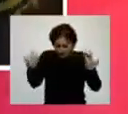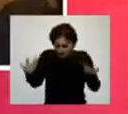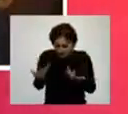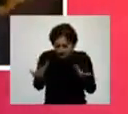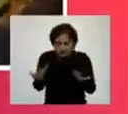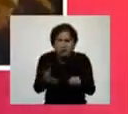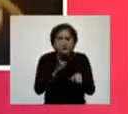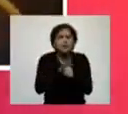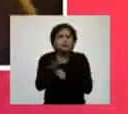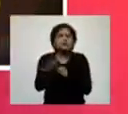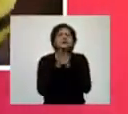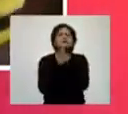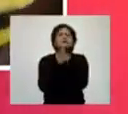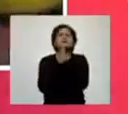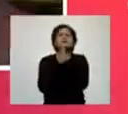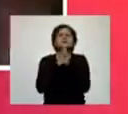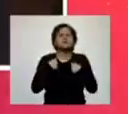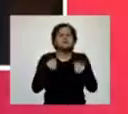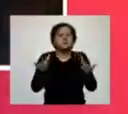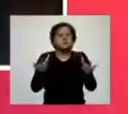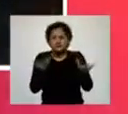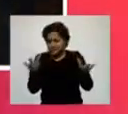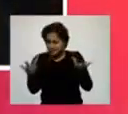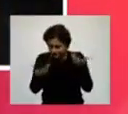hago? ¡Ay!